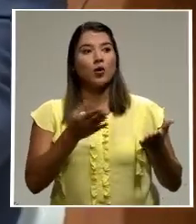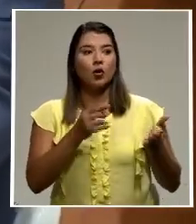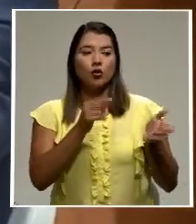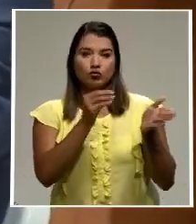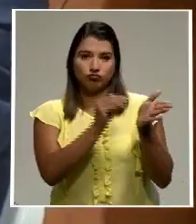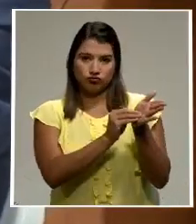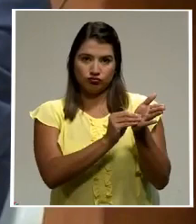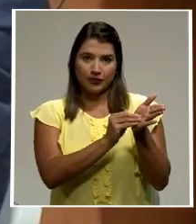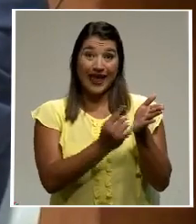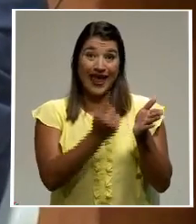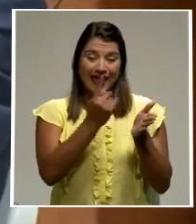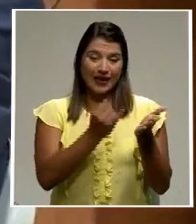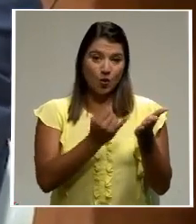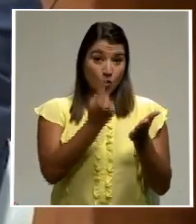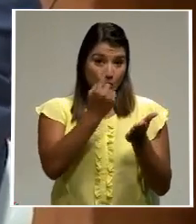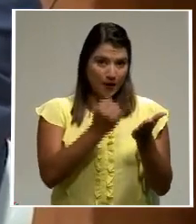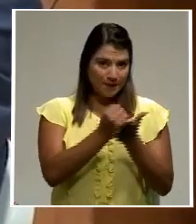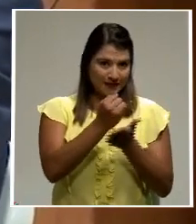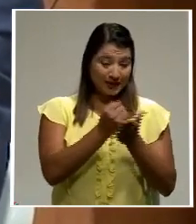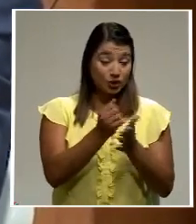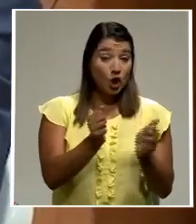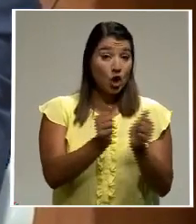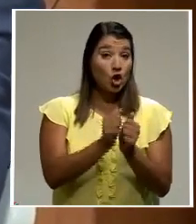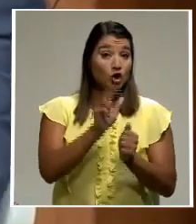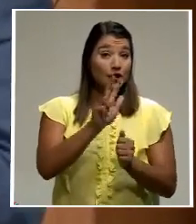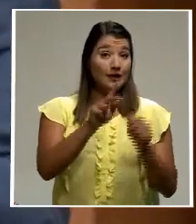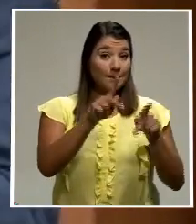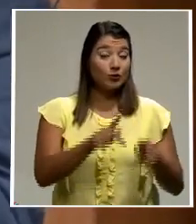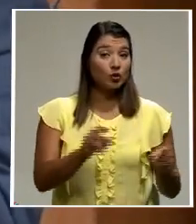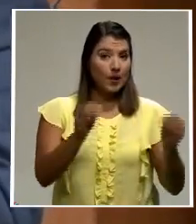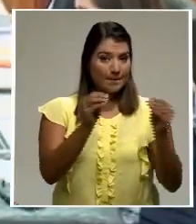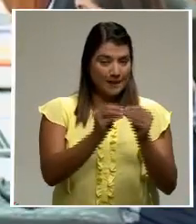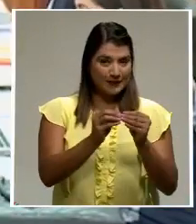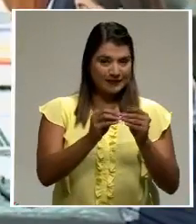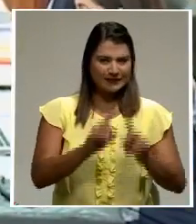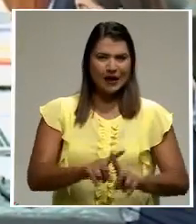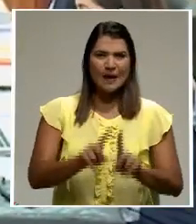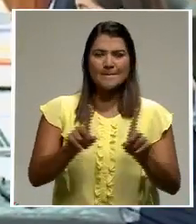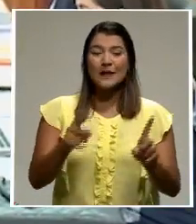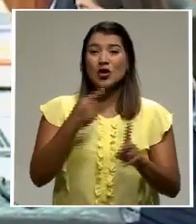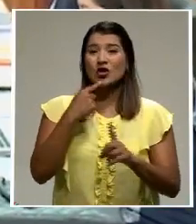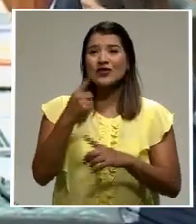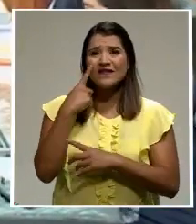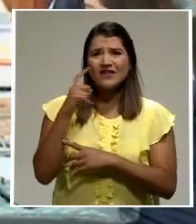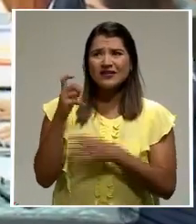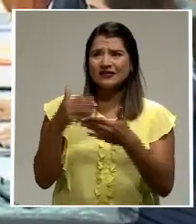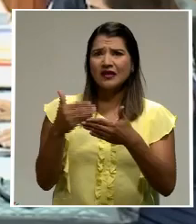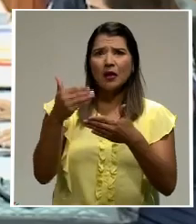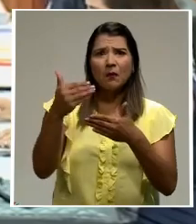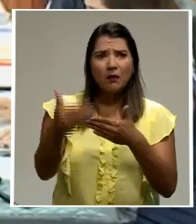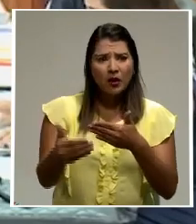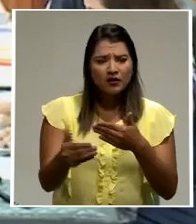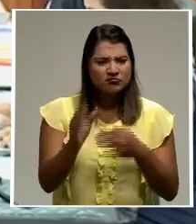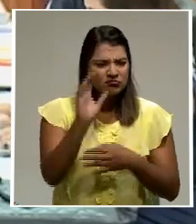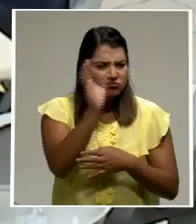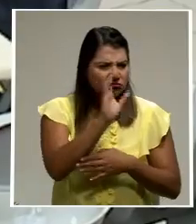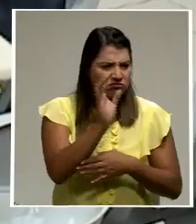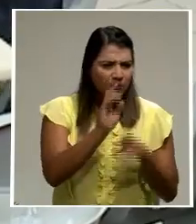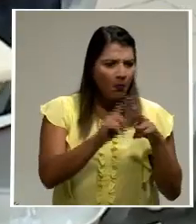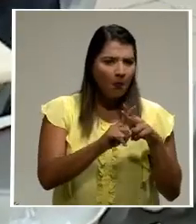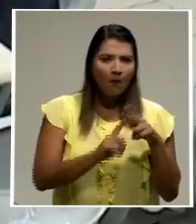imputado en una causa penal junto con otras 3 personas. Sin embargo, y según la acusación de la Fiscalía, posteriormente, Araya fue eliminado de la